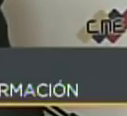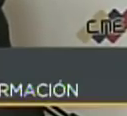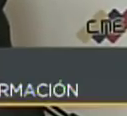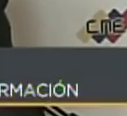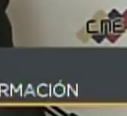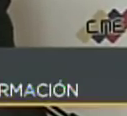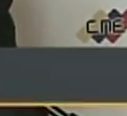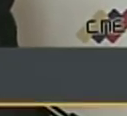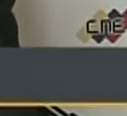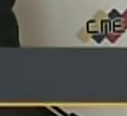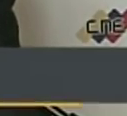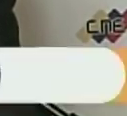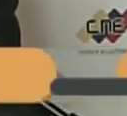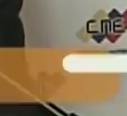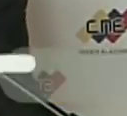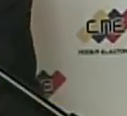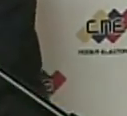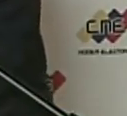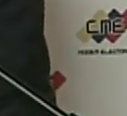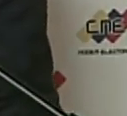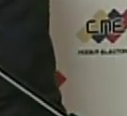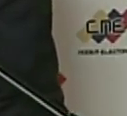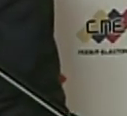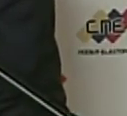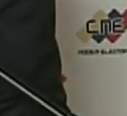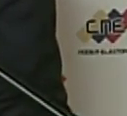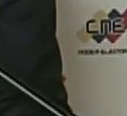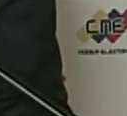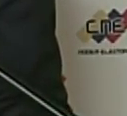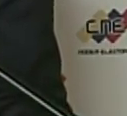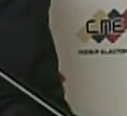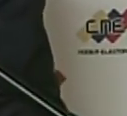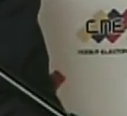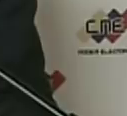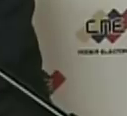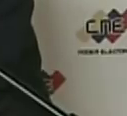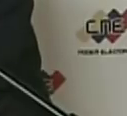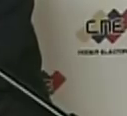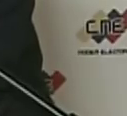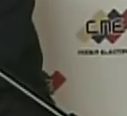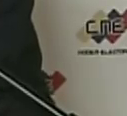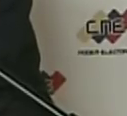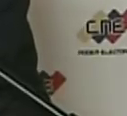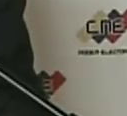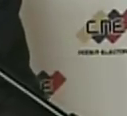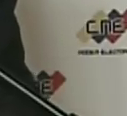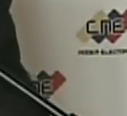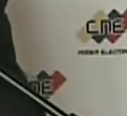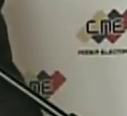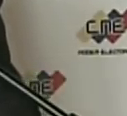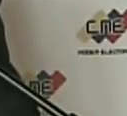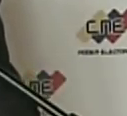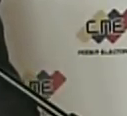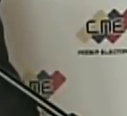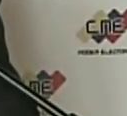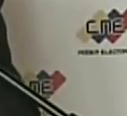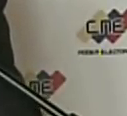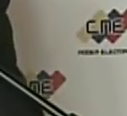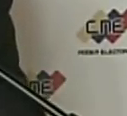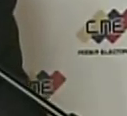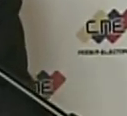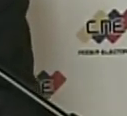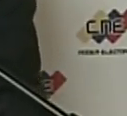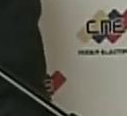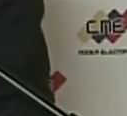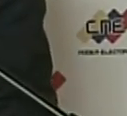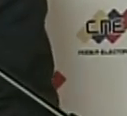evento electoral de las elecciones municipales que se realizarán el próximo domingo 10